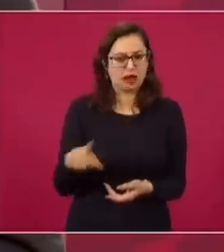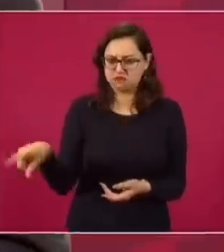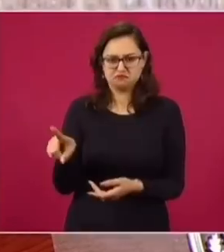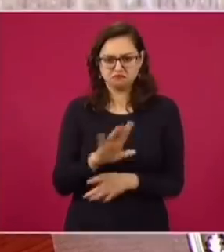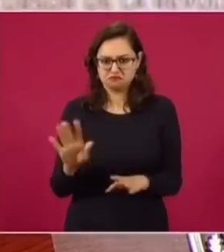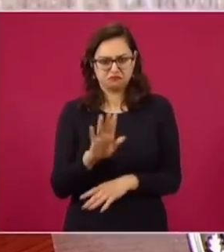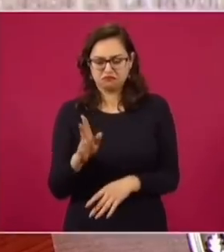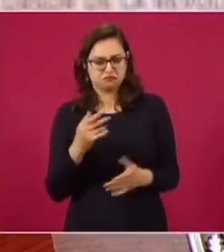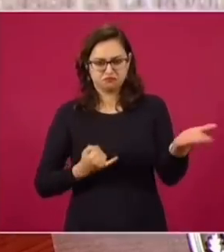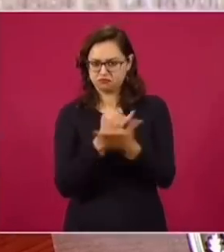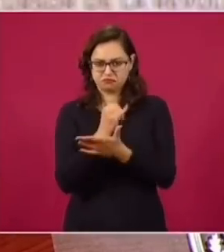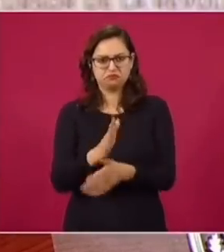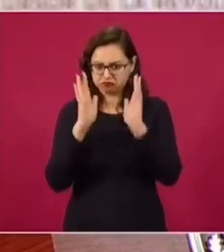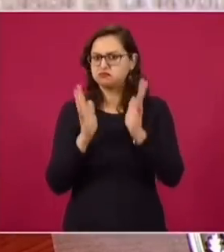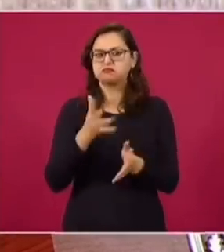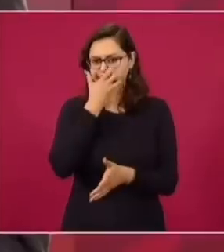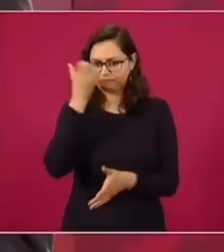robalean.